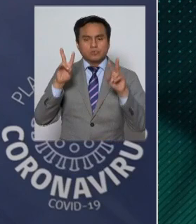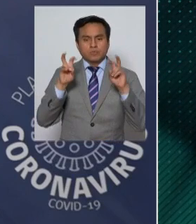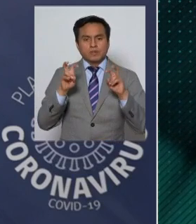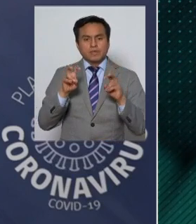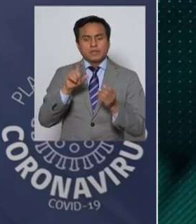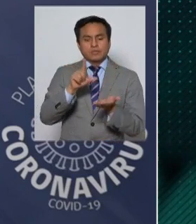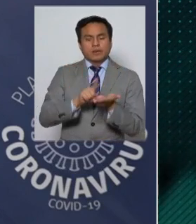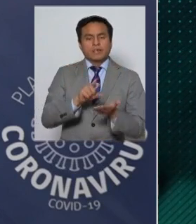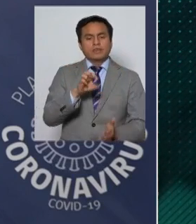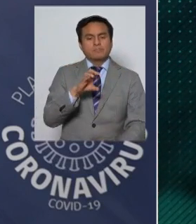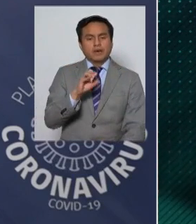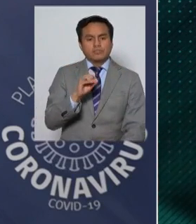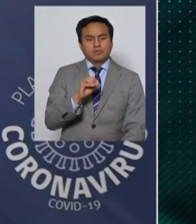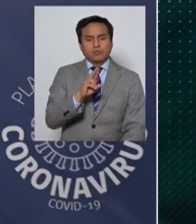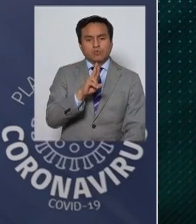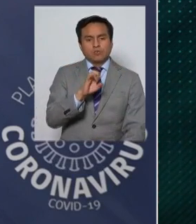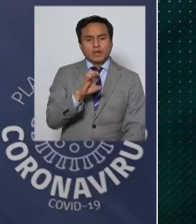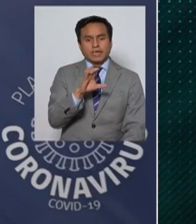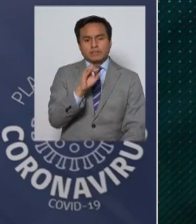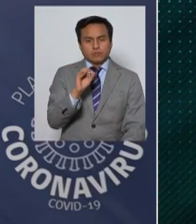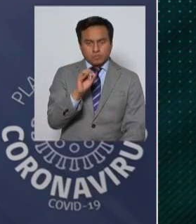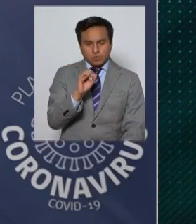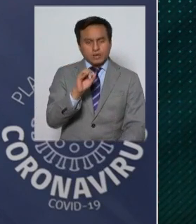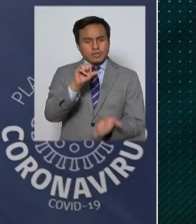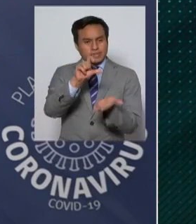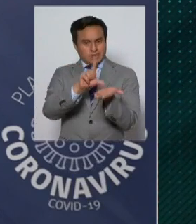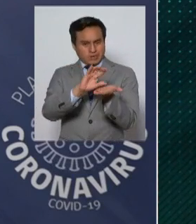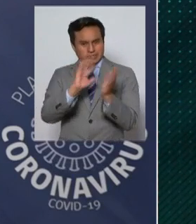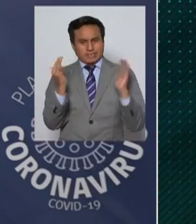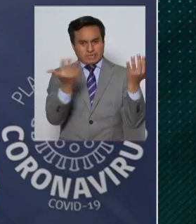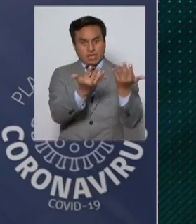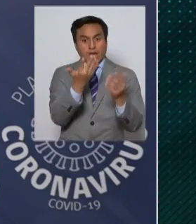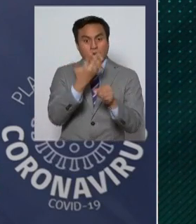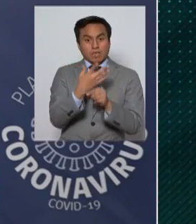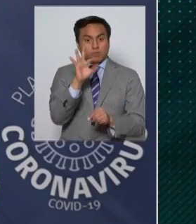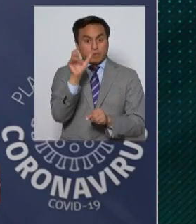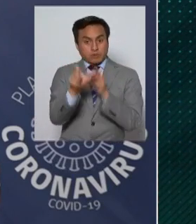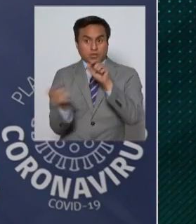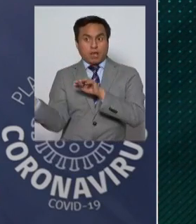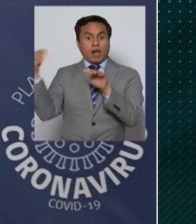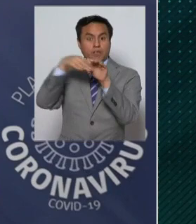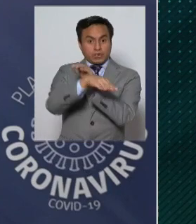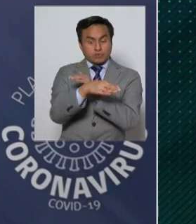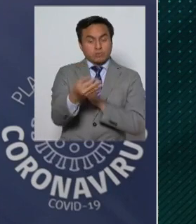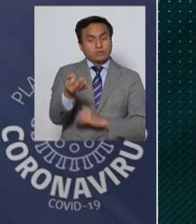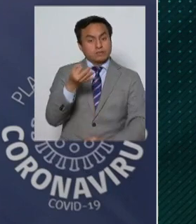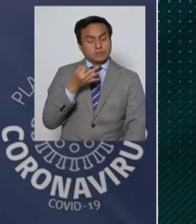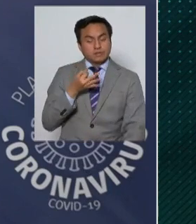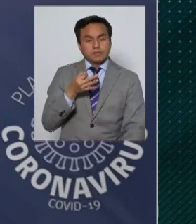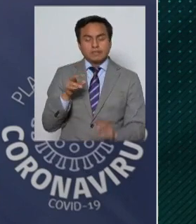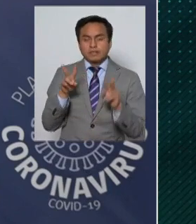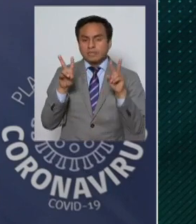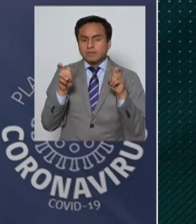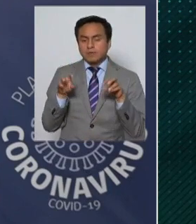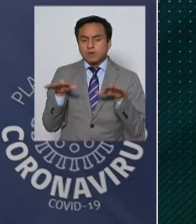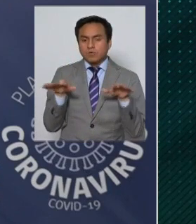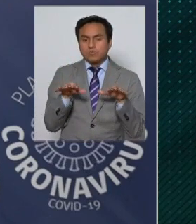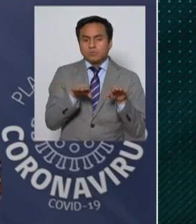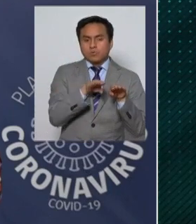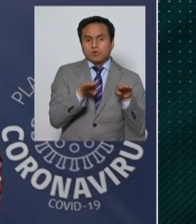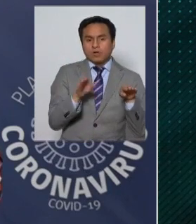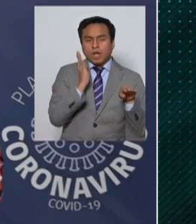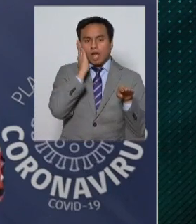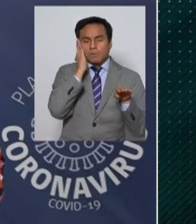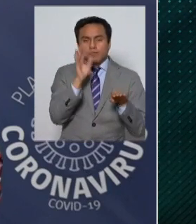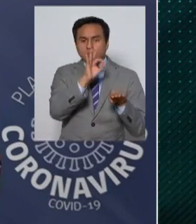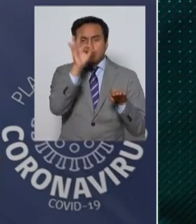espacio de riesgo Centro Hospitalario allá en Huechuraba. Mencionaba que había ya traslado de 50 pacientes respecto del uso de camas. No